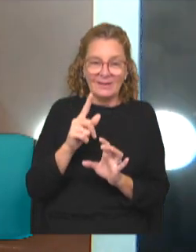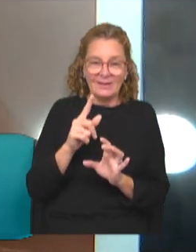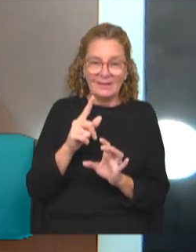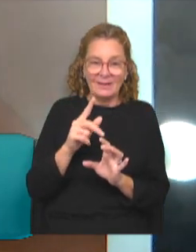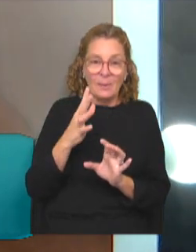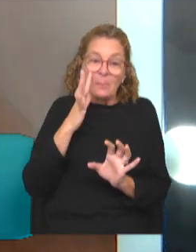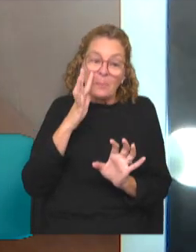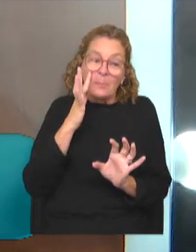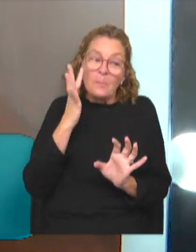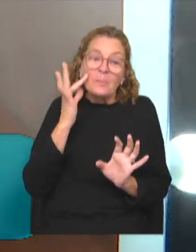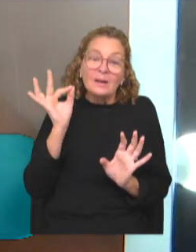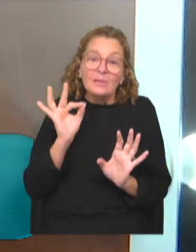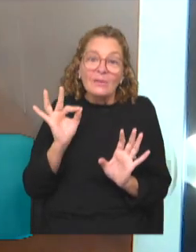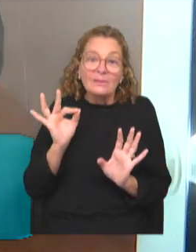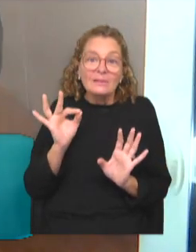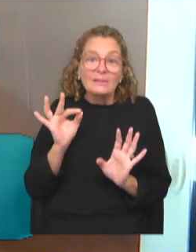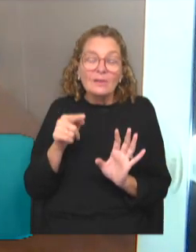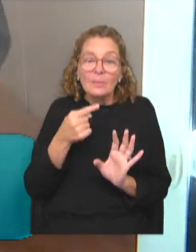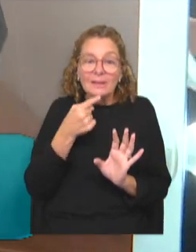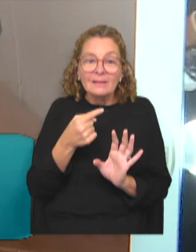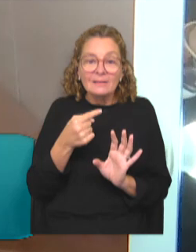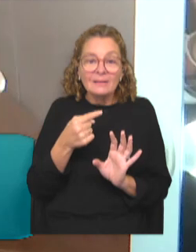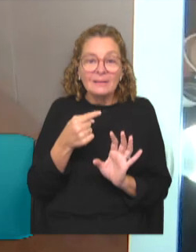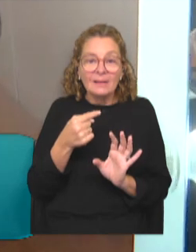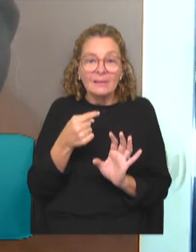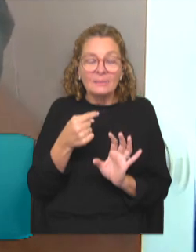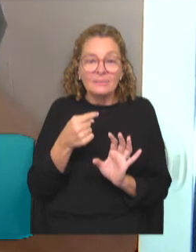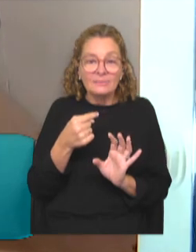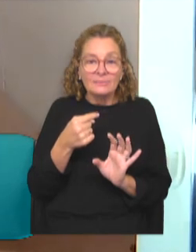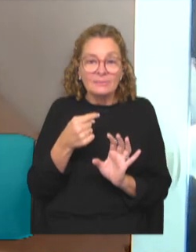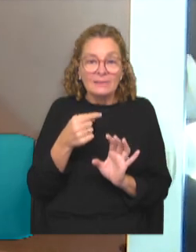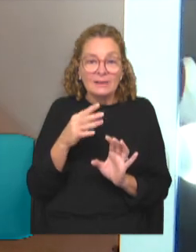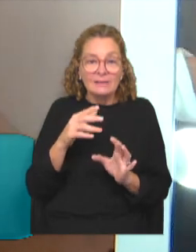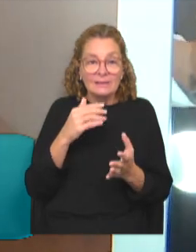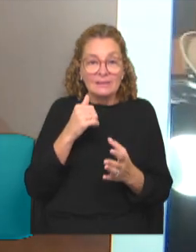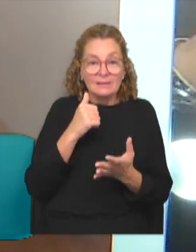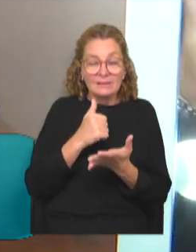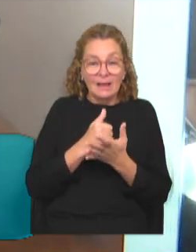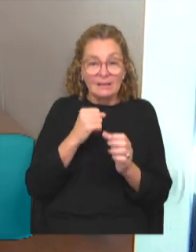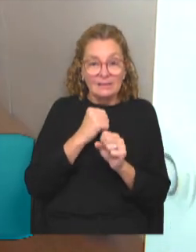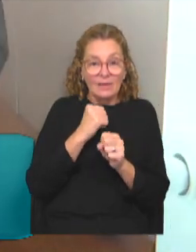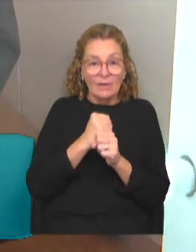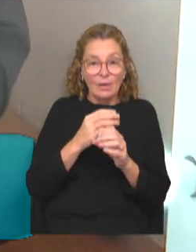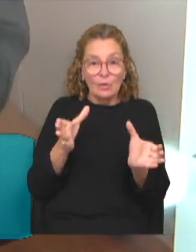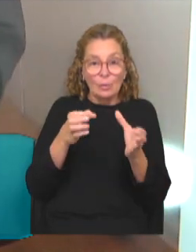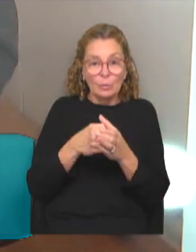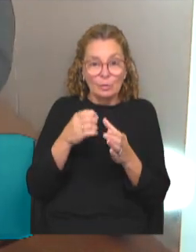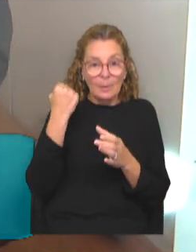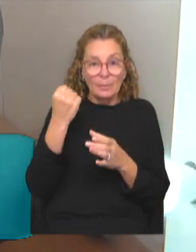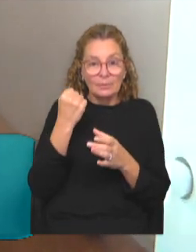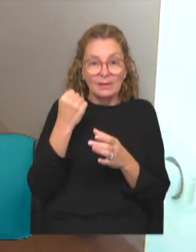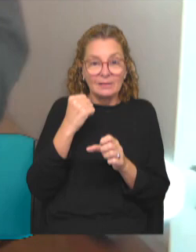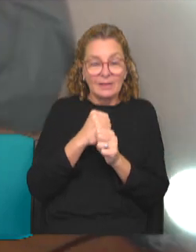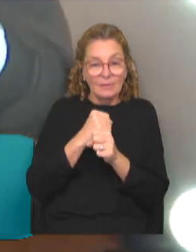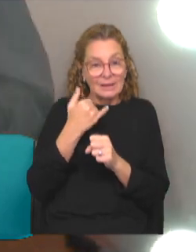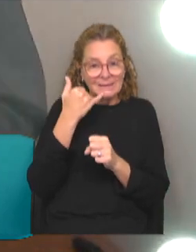emergencia. Pero como decía Mariela, si ponele, estás en tu trabajo, no te lavaste el pelo, tenés una reunión importante, claro. Sabes que me